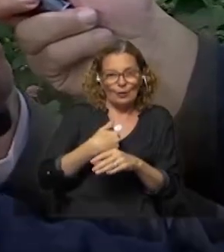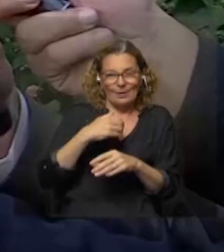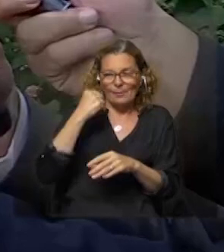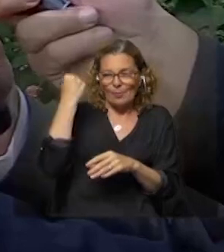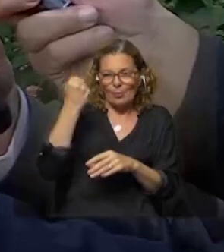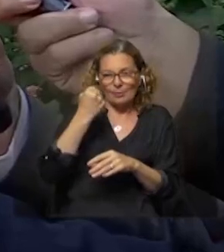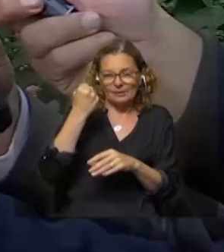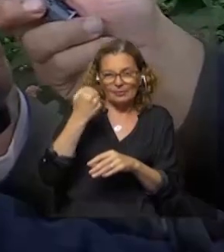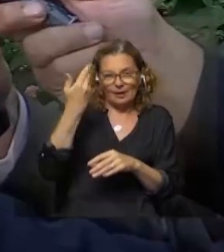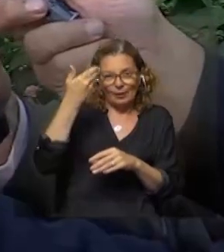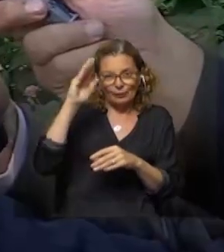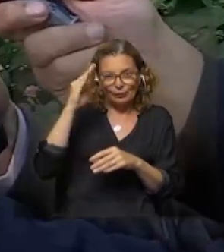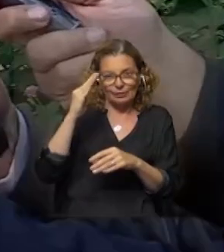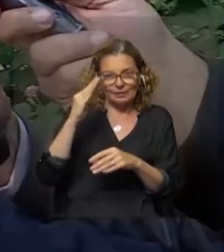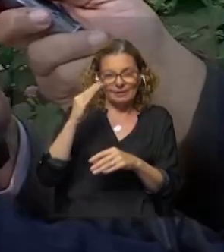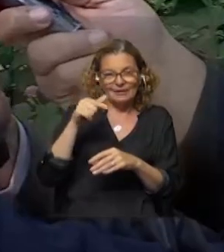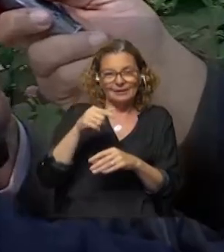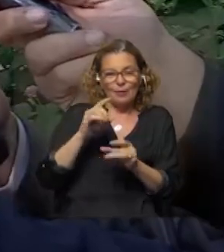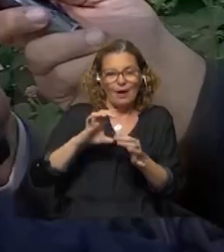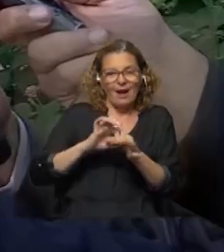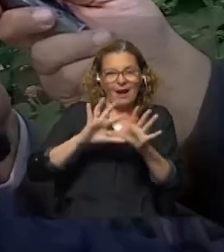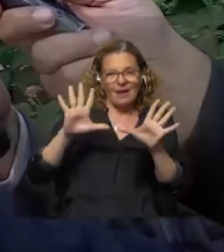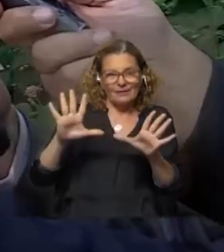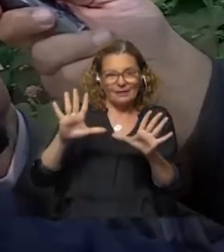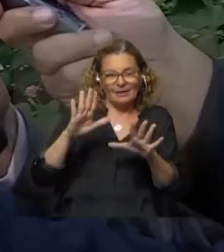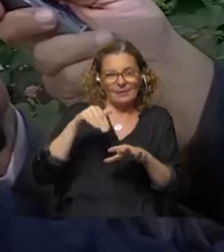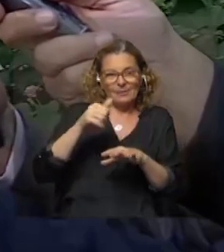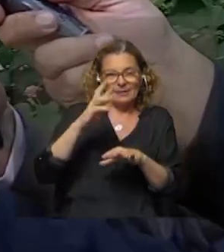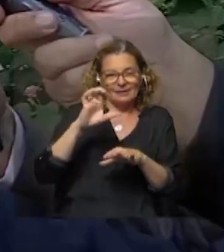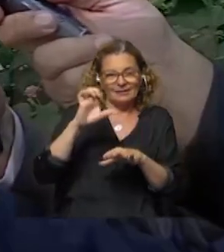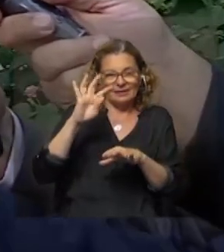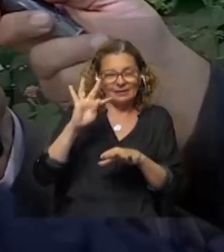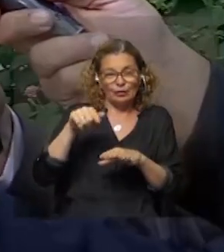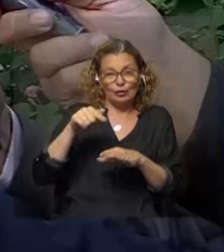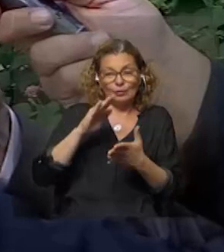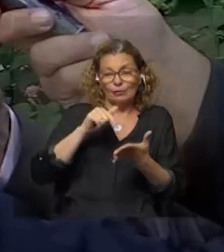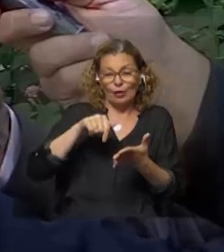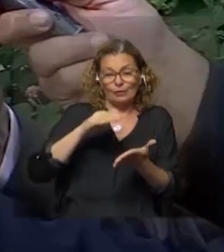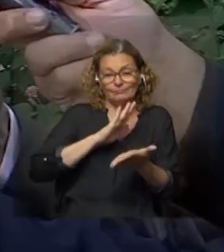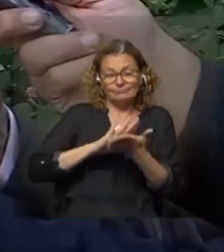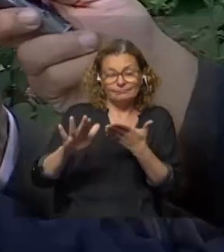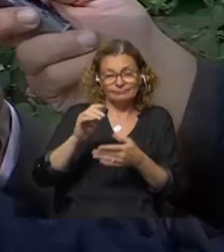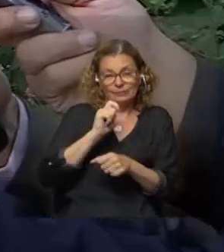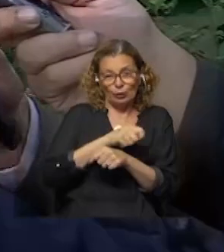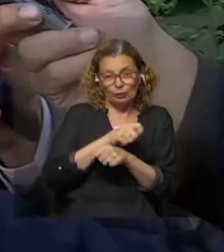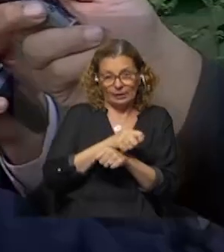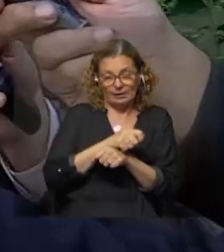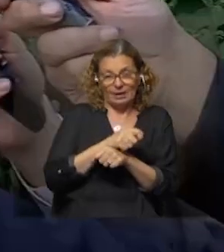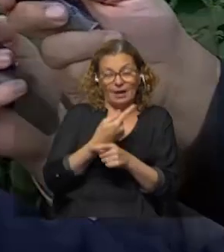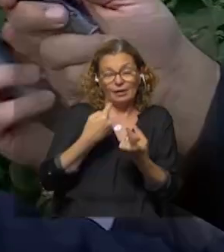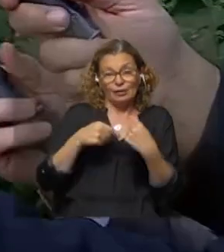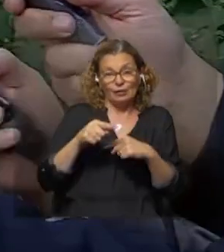para que las autoridades emiratíes liberaran a Marcel y hoy esté prófugo de la de la justicia por lo tanto